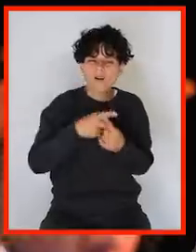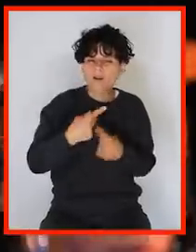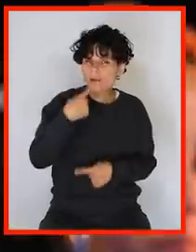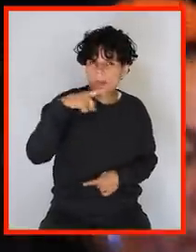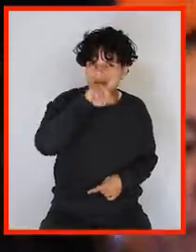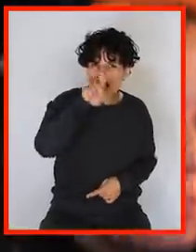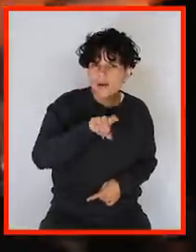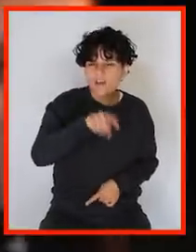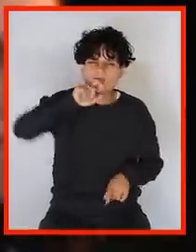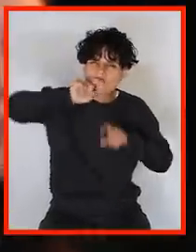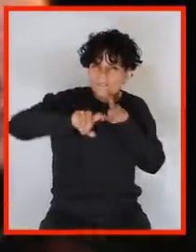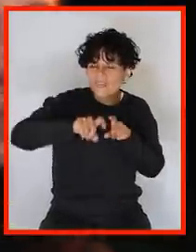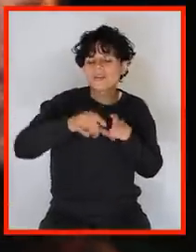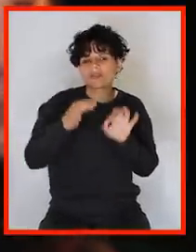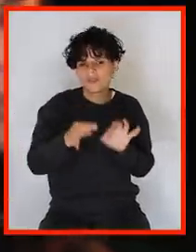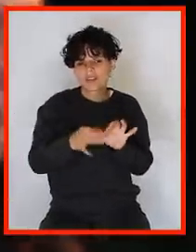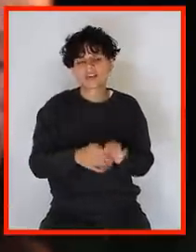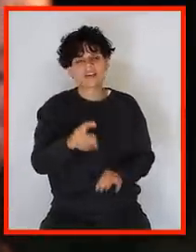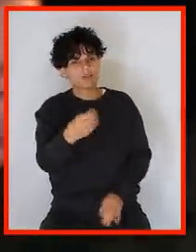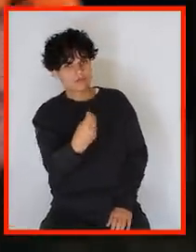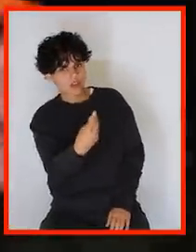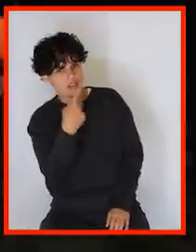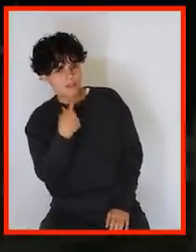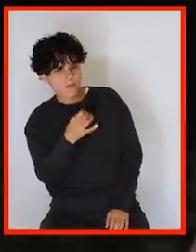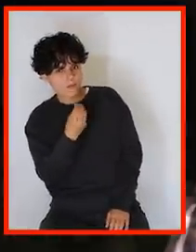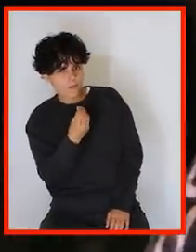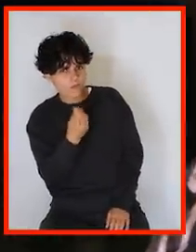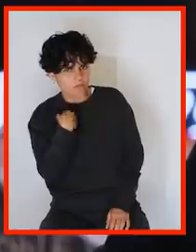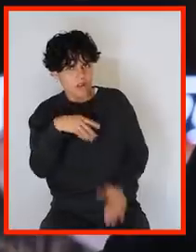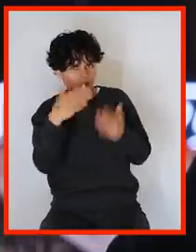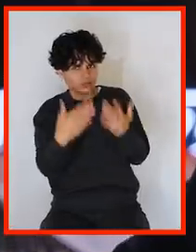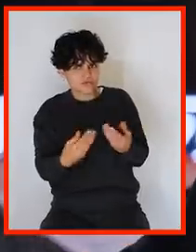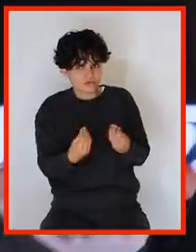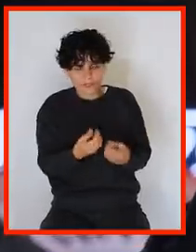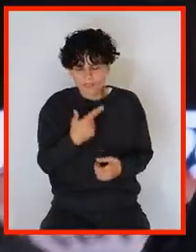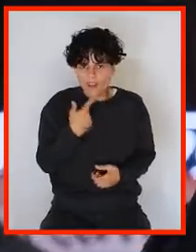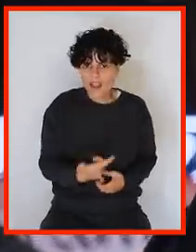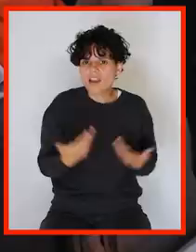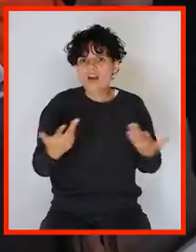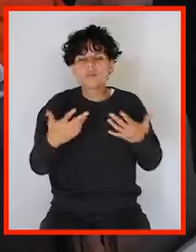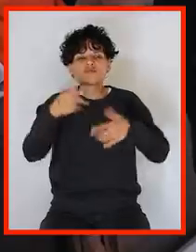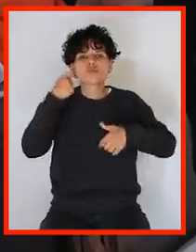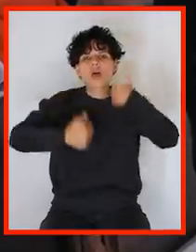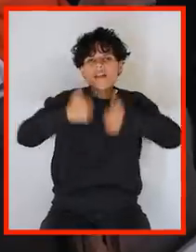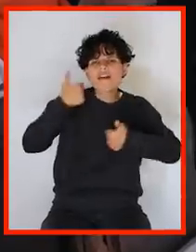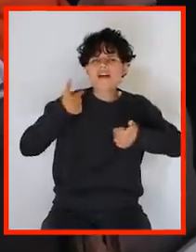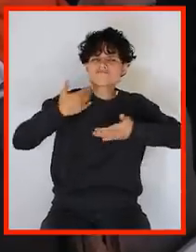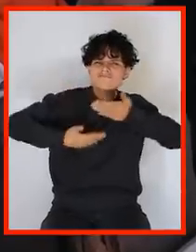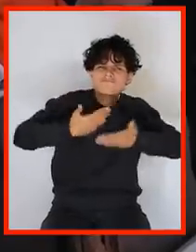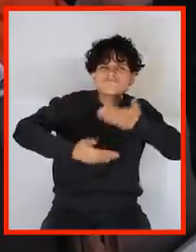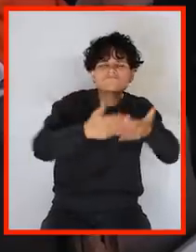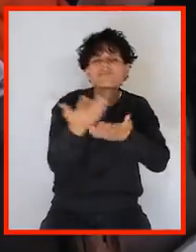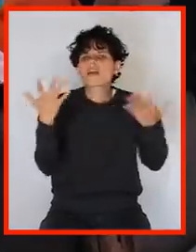Sí. Allá así como que yo te veo así, oye, este weón, el culeo de pana, así. ¿Cómo lo hace? ¿Cómo ha construido su carrera